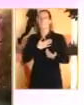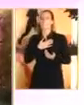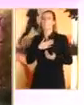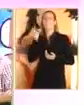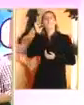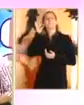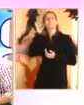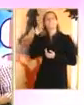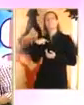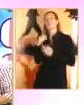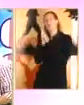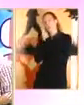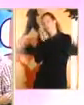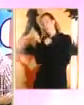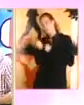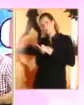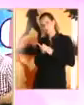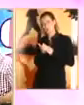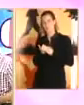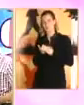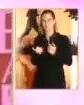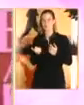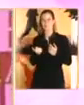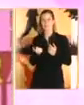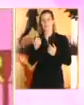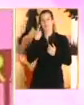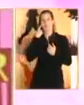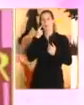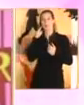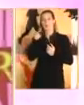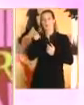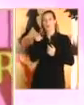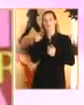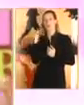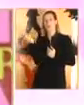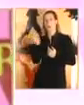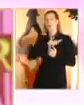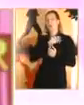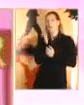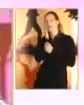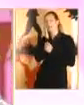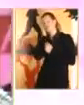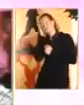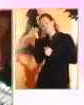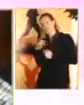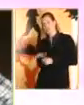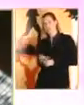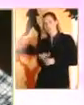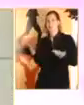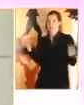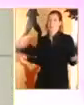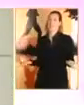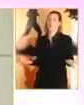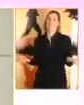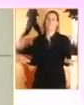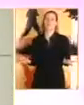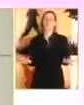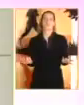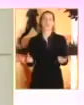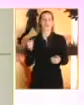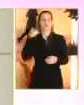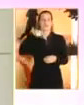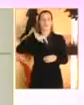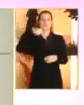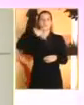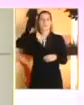Es que me he quedado dormido. 8, 9, 10. A ver, con la valeriana ya te ha llegado. Hombre, claro, me he quedado dormido. Y no sé de qué estás hablando. 15 gotas